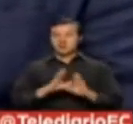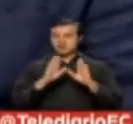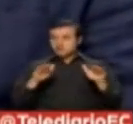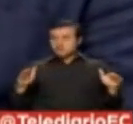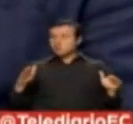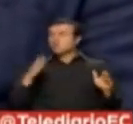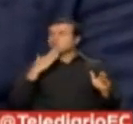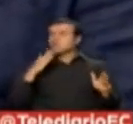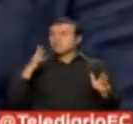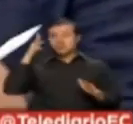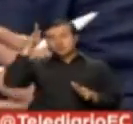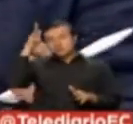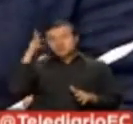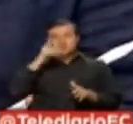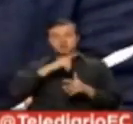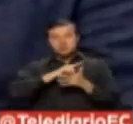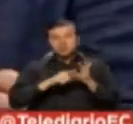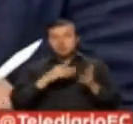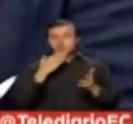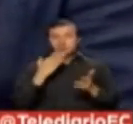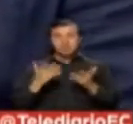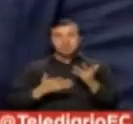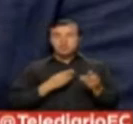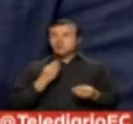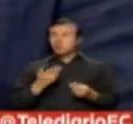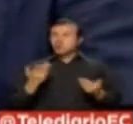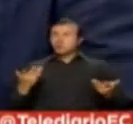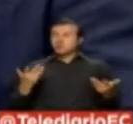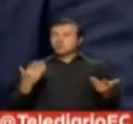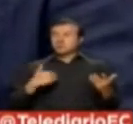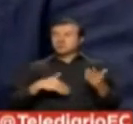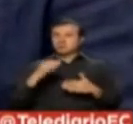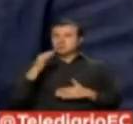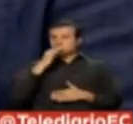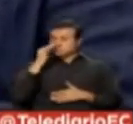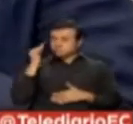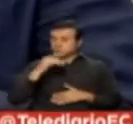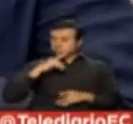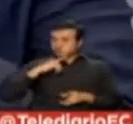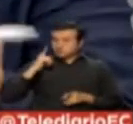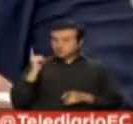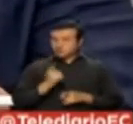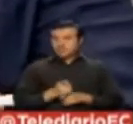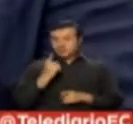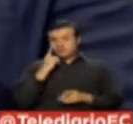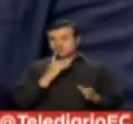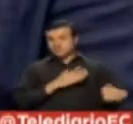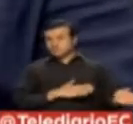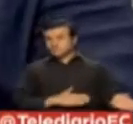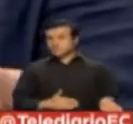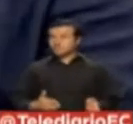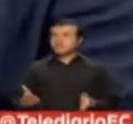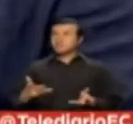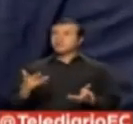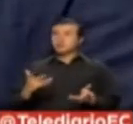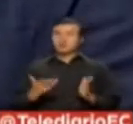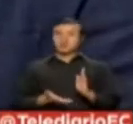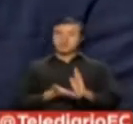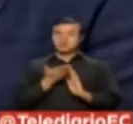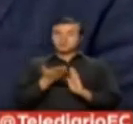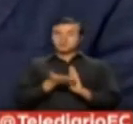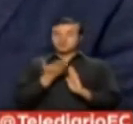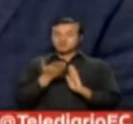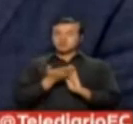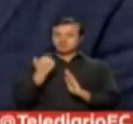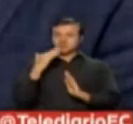de profesores cuál es la demanda confirmada o comprobada que se incrementa